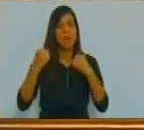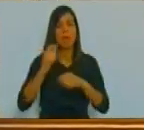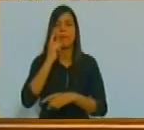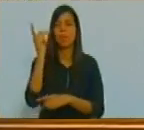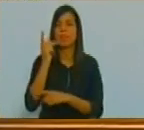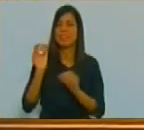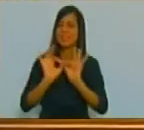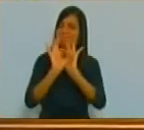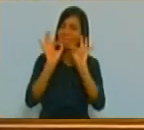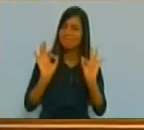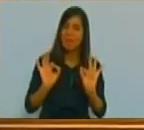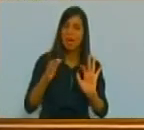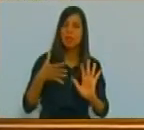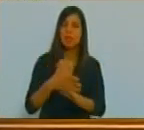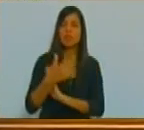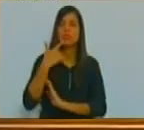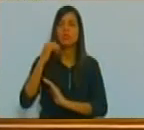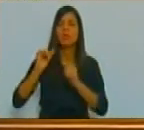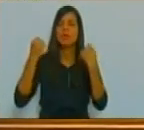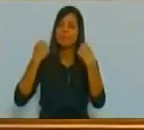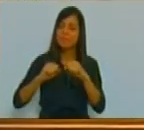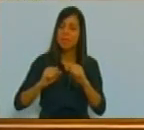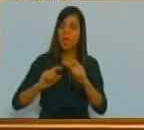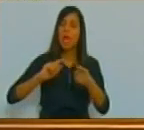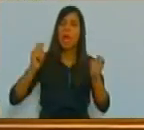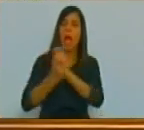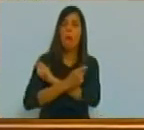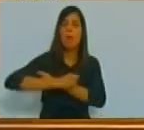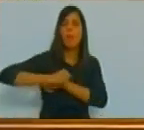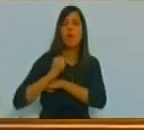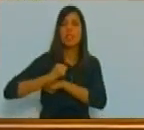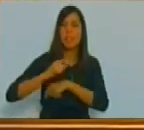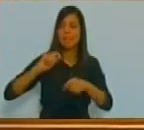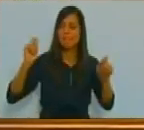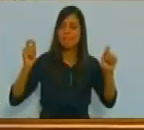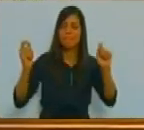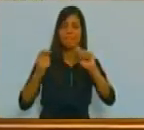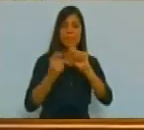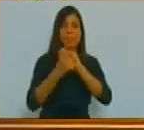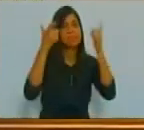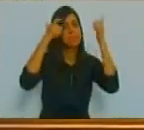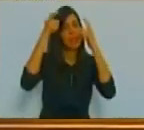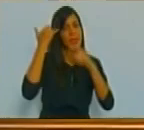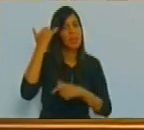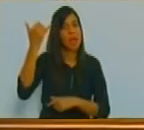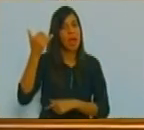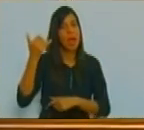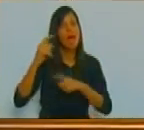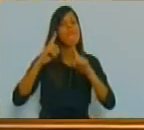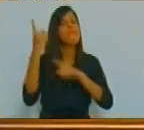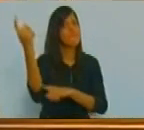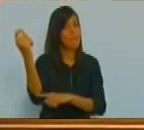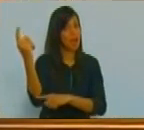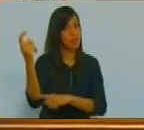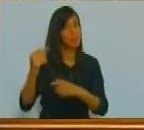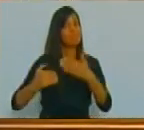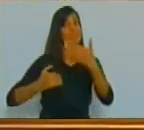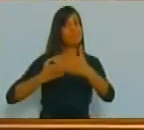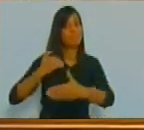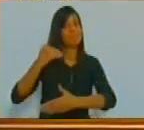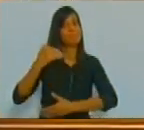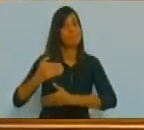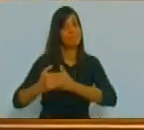concretas en el ámbito de la reforma policial y que aún queda por avanzar nadie dice que en